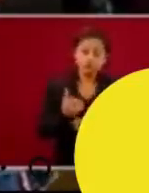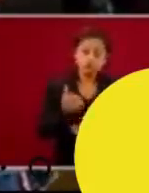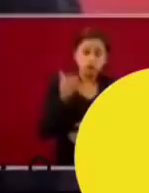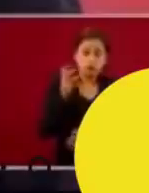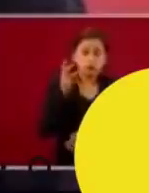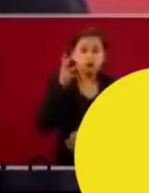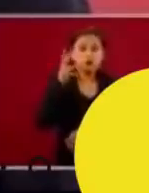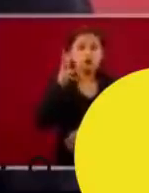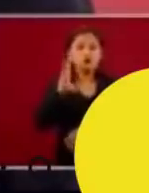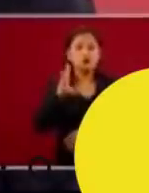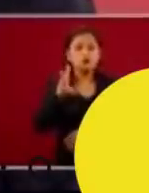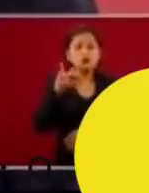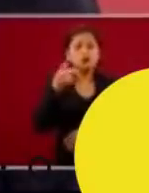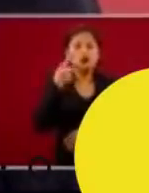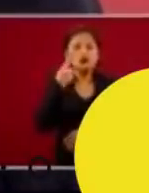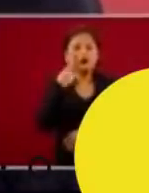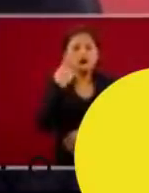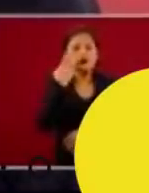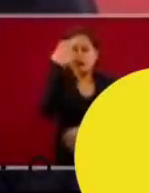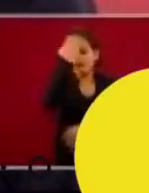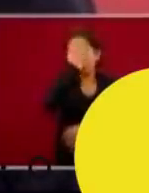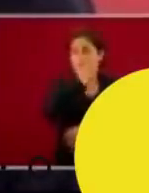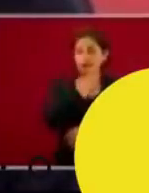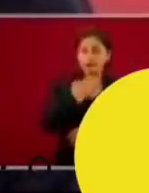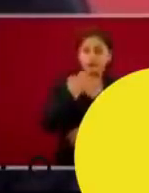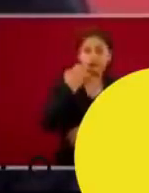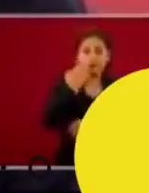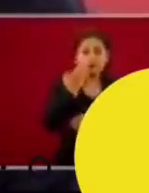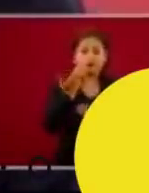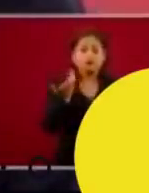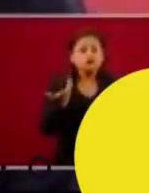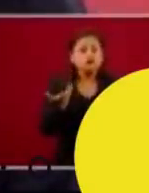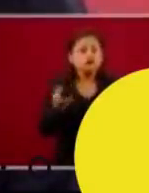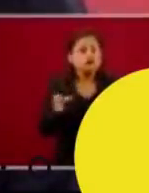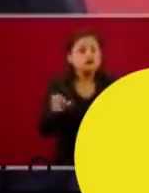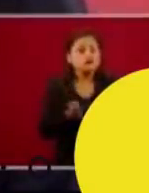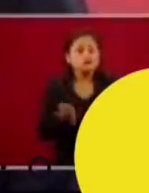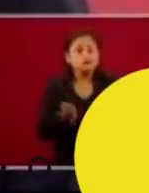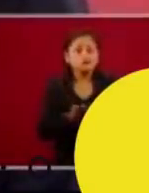cómo nos va en esta